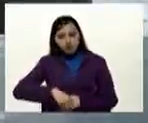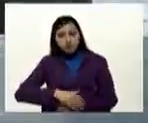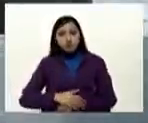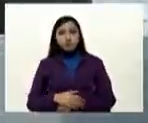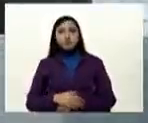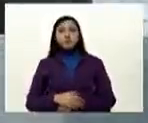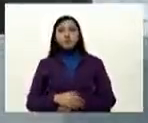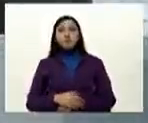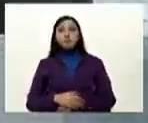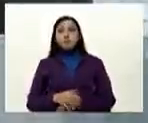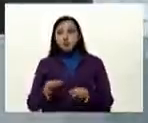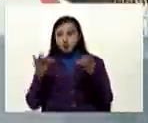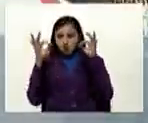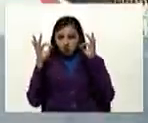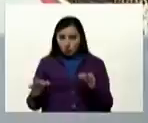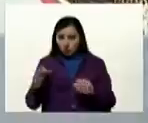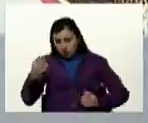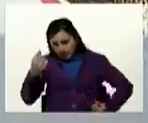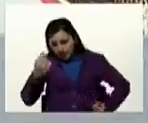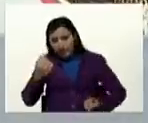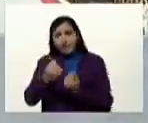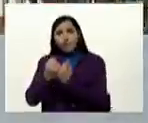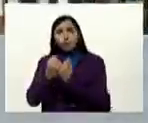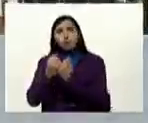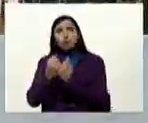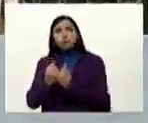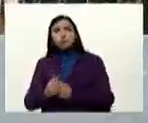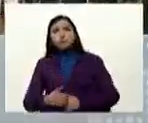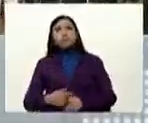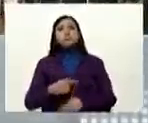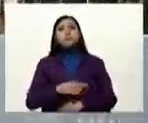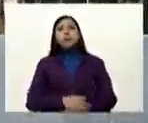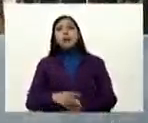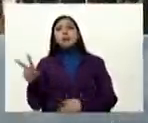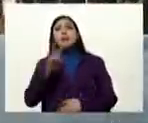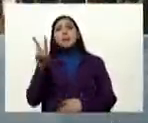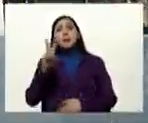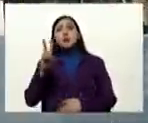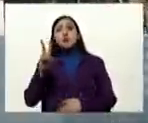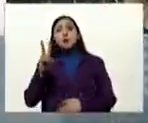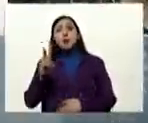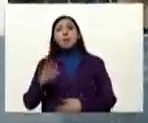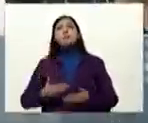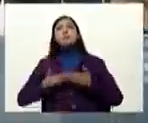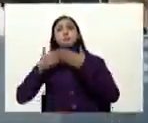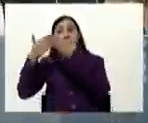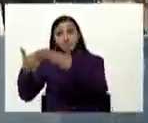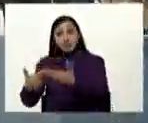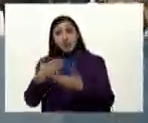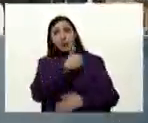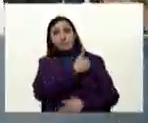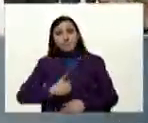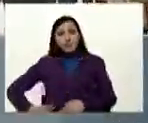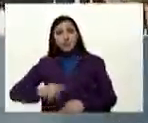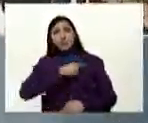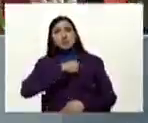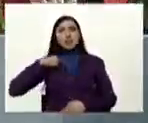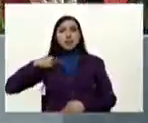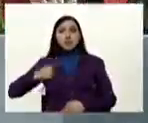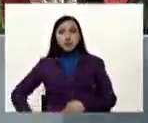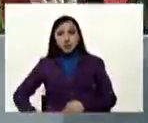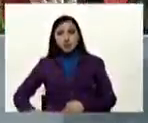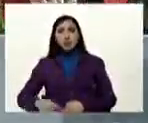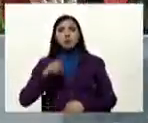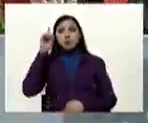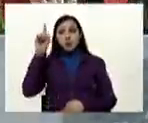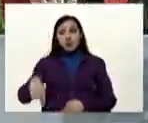fervientemente y dar el apoyo de la República Bolivariana de Venezuela al presidente Xi Jinping y a la